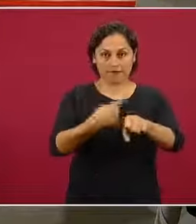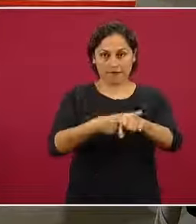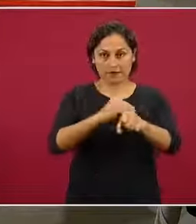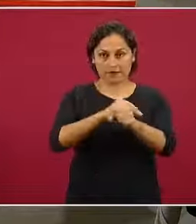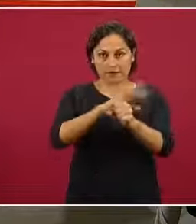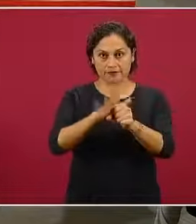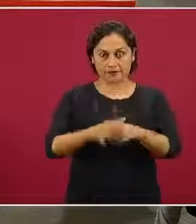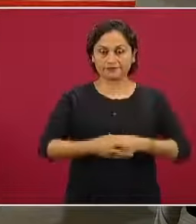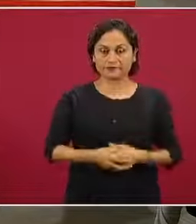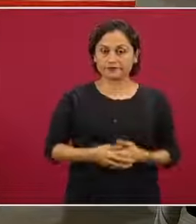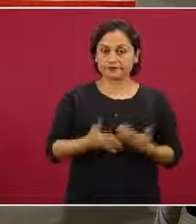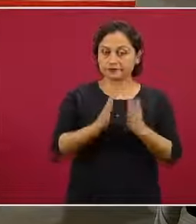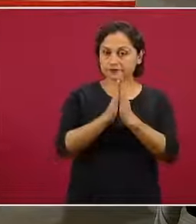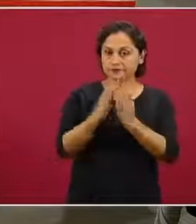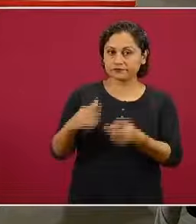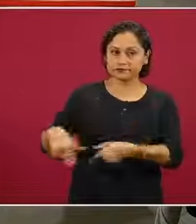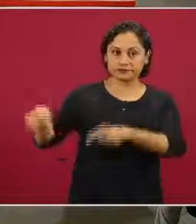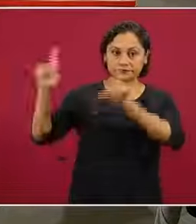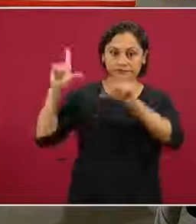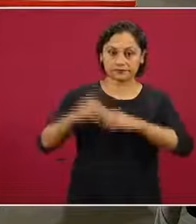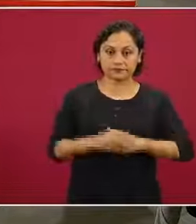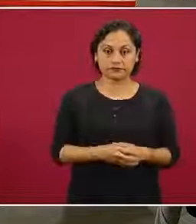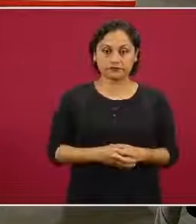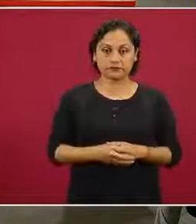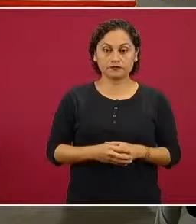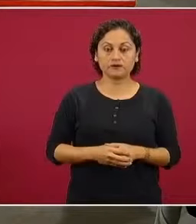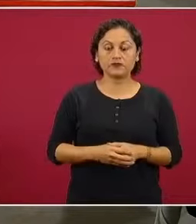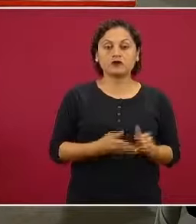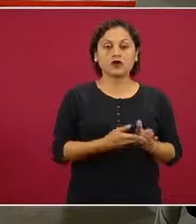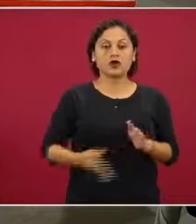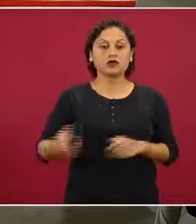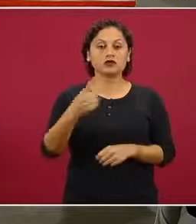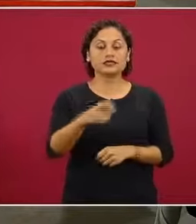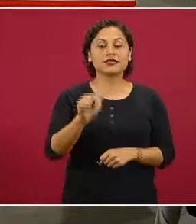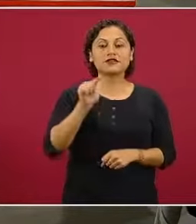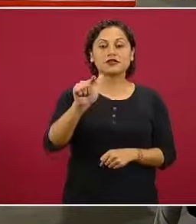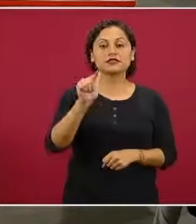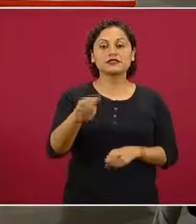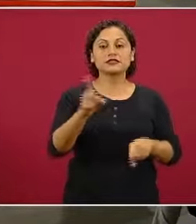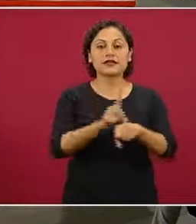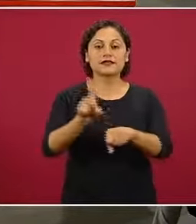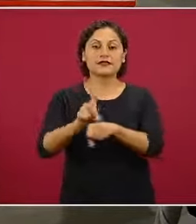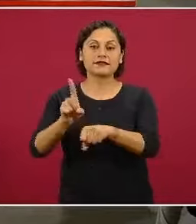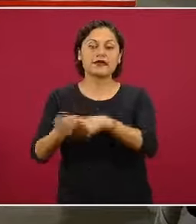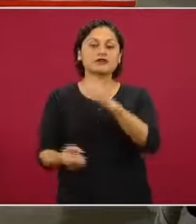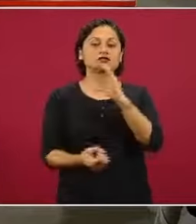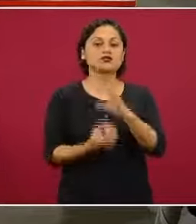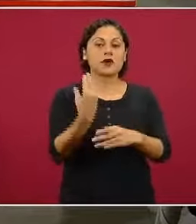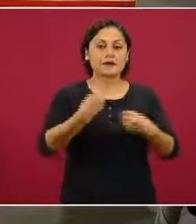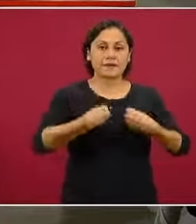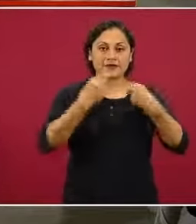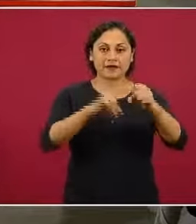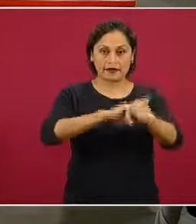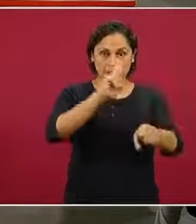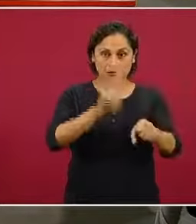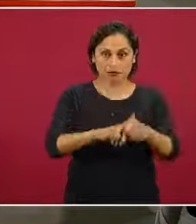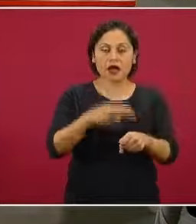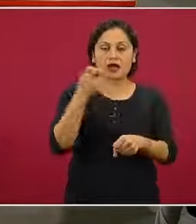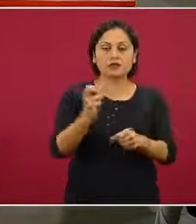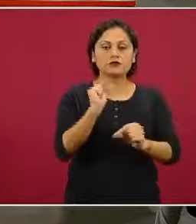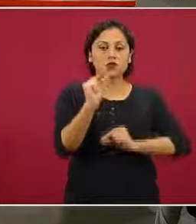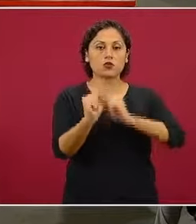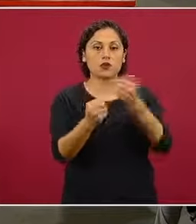Si me pasan la primera, por favor. 117 días del proceso de nueva normalidad. Nueva normalidad es el proceso de reincorporación a